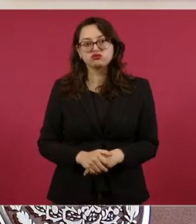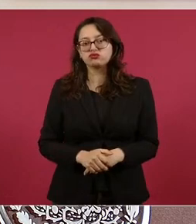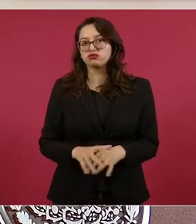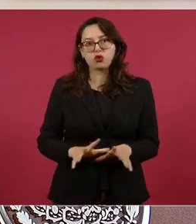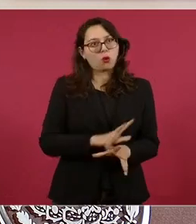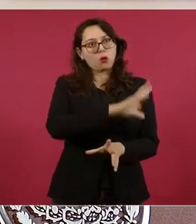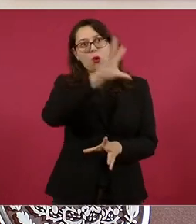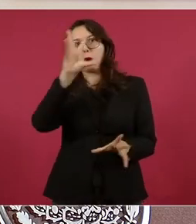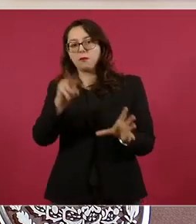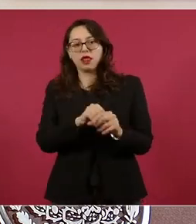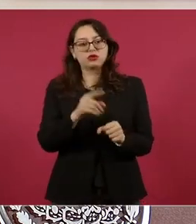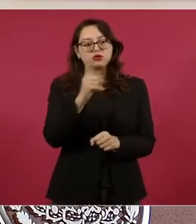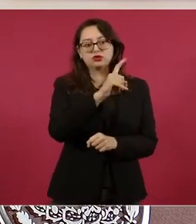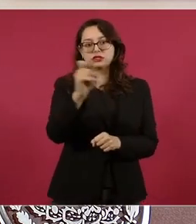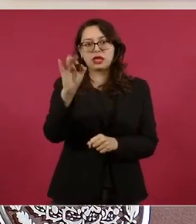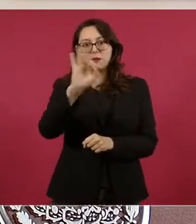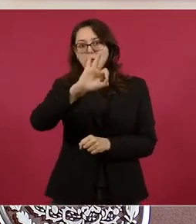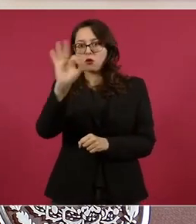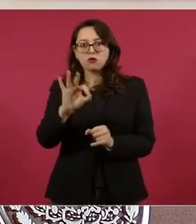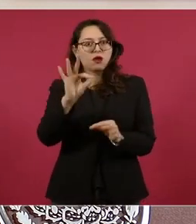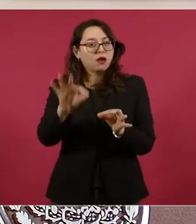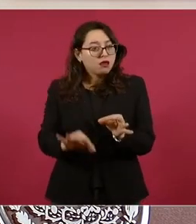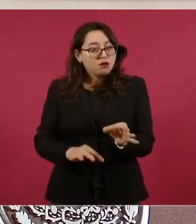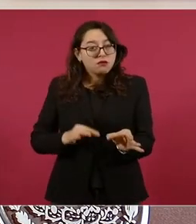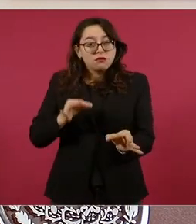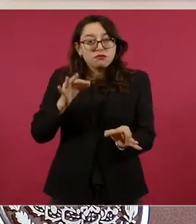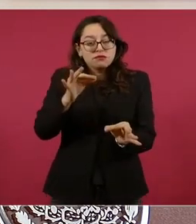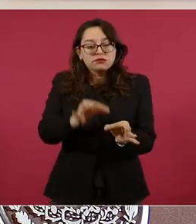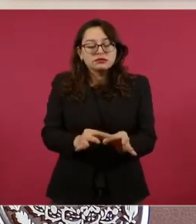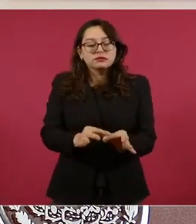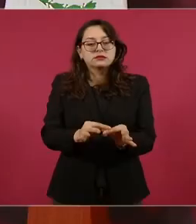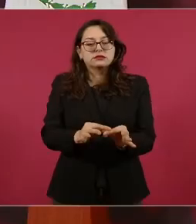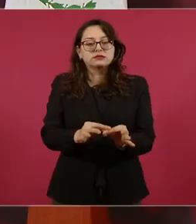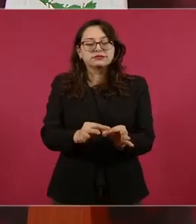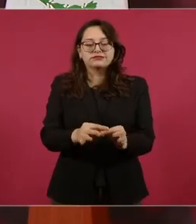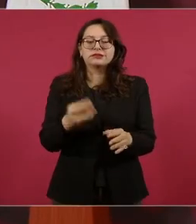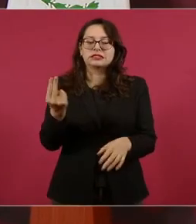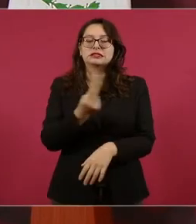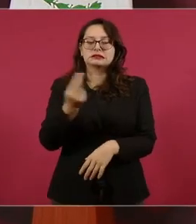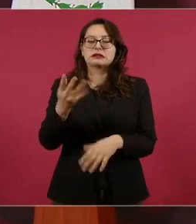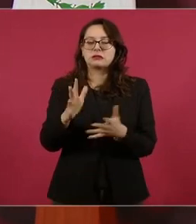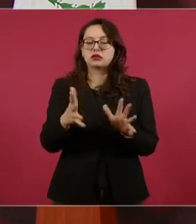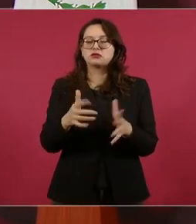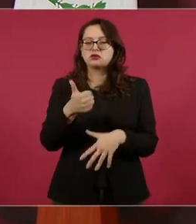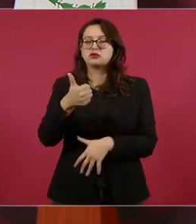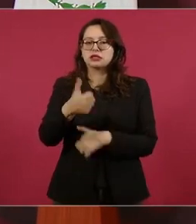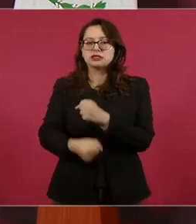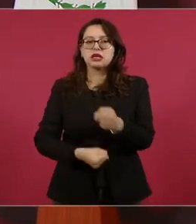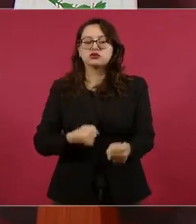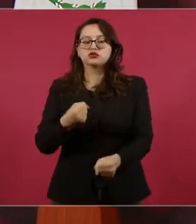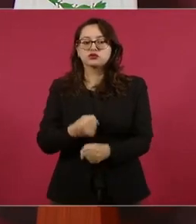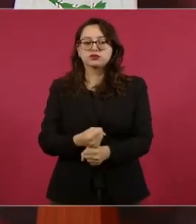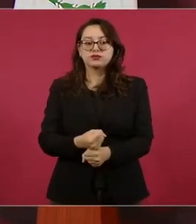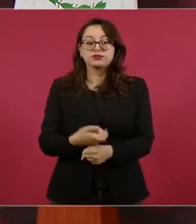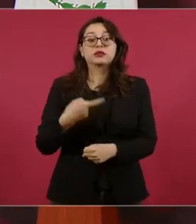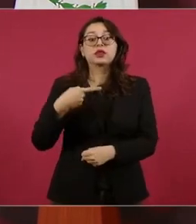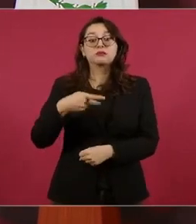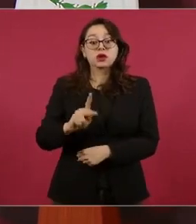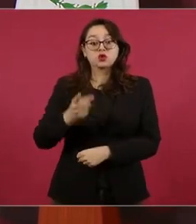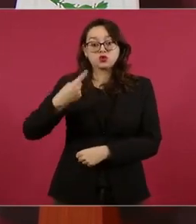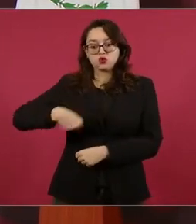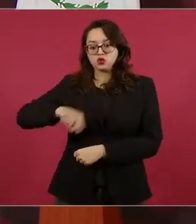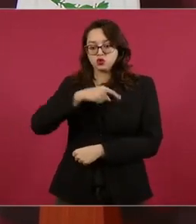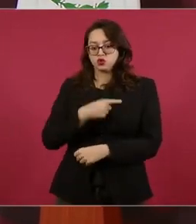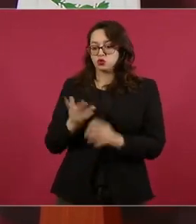eh desbrozado el camino vamos a limpiar el camino para